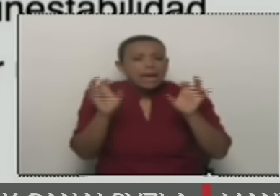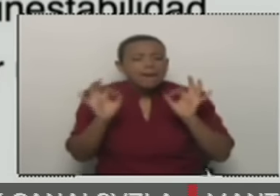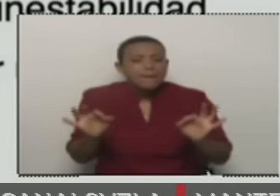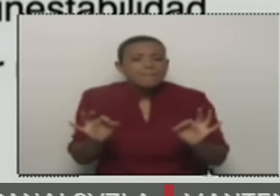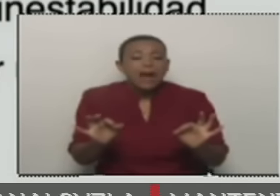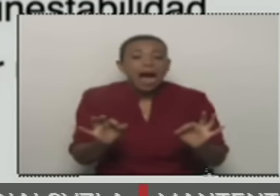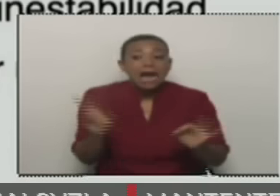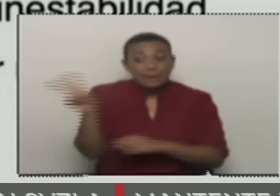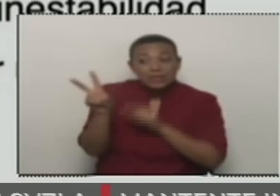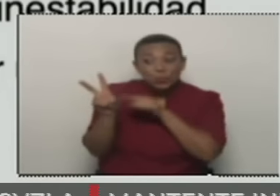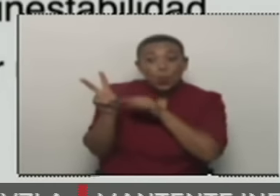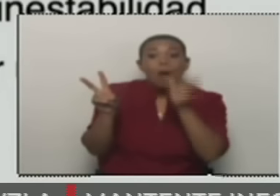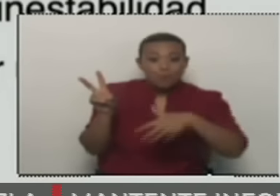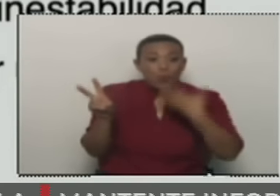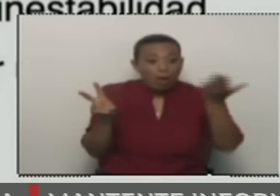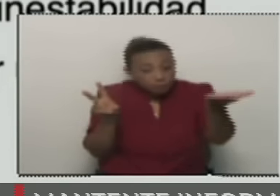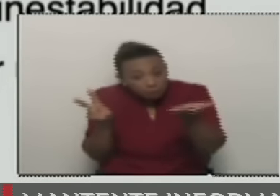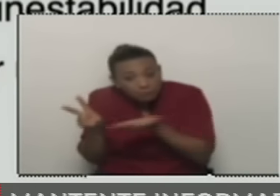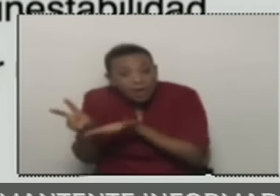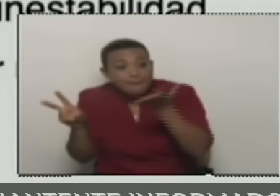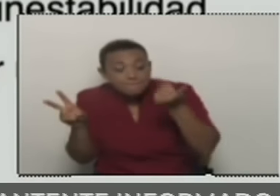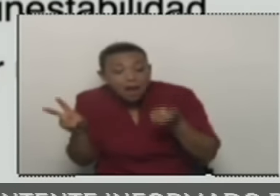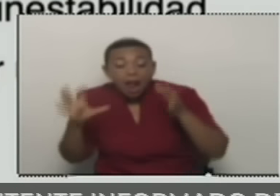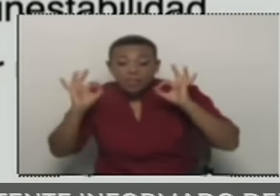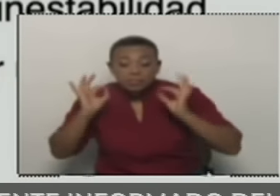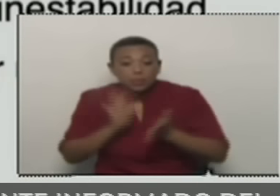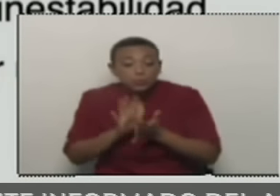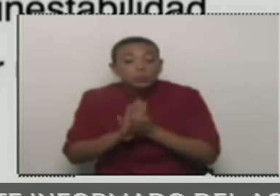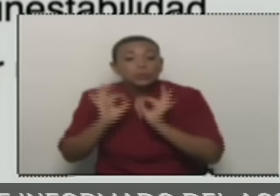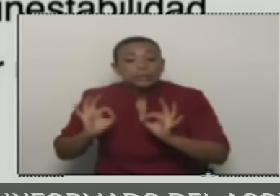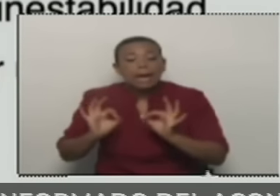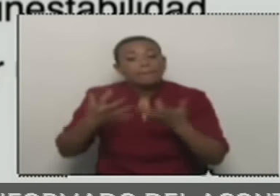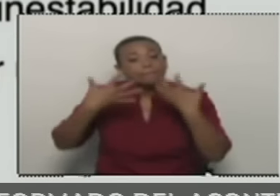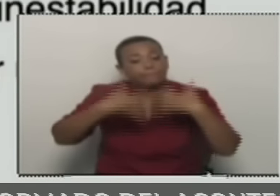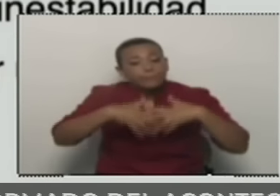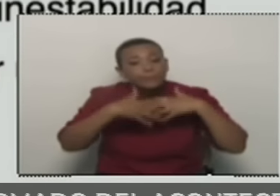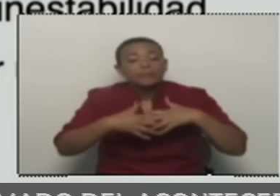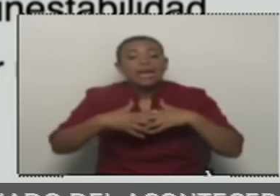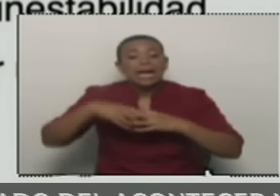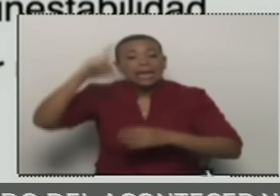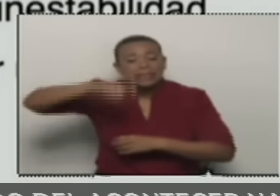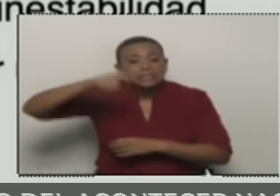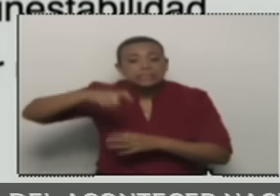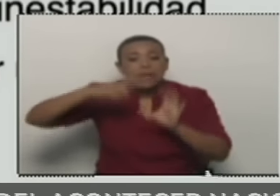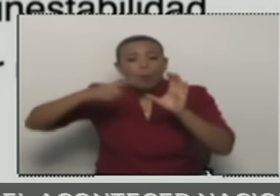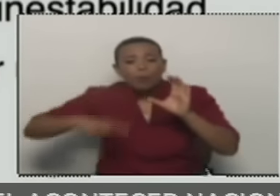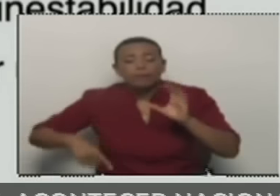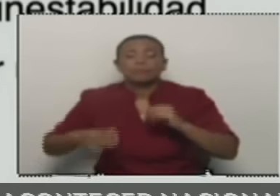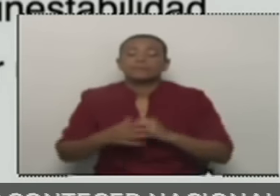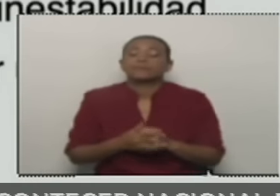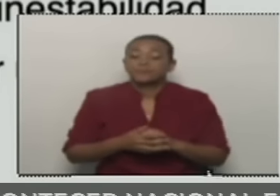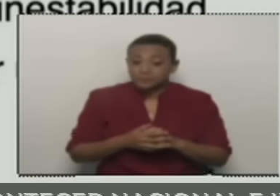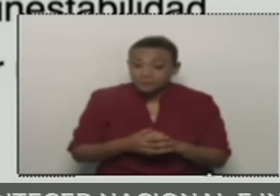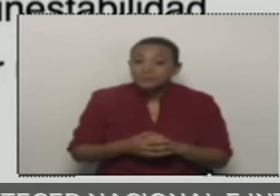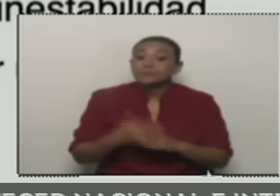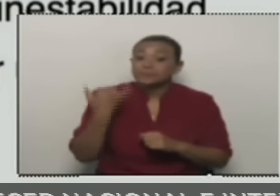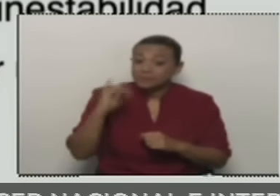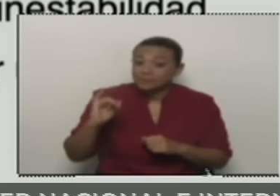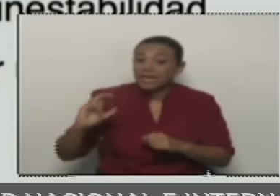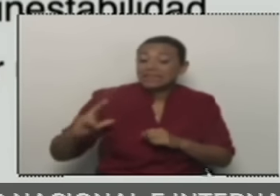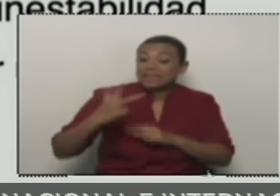hace que Venezuela pueda ser estabilizador de la matriz energética. Estamos en un